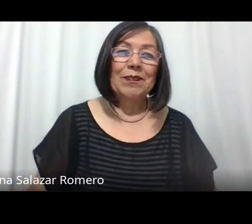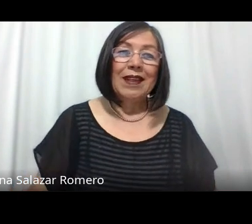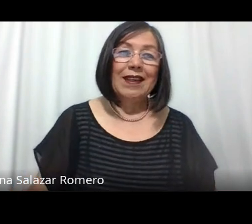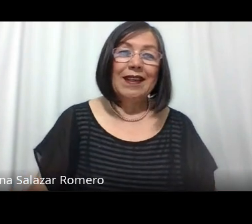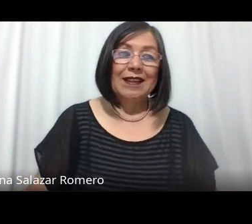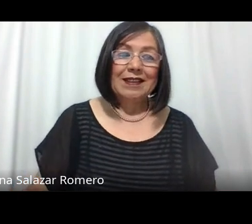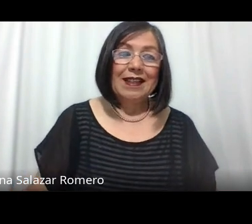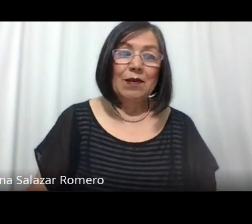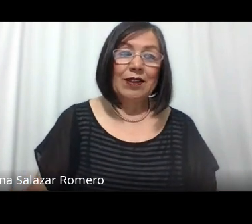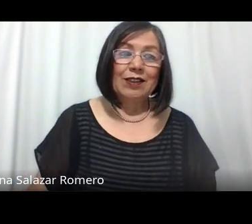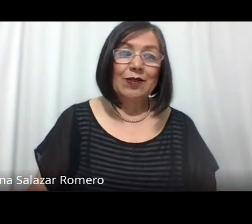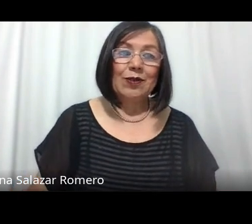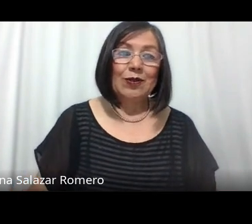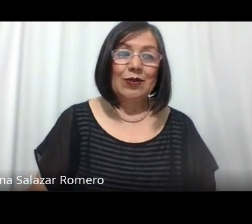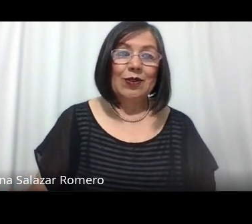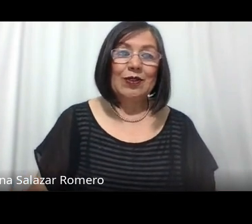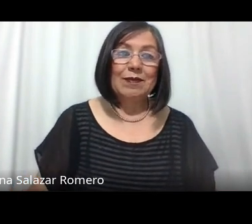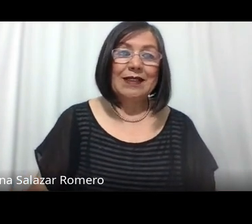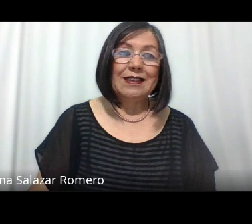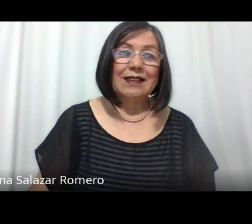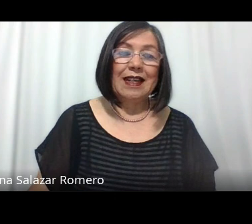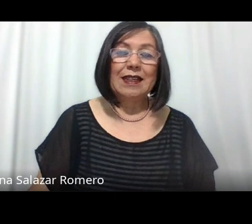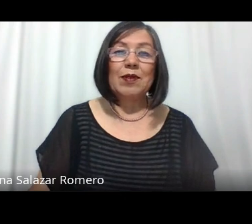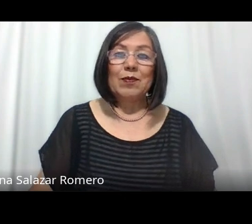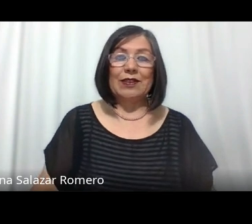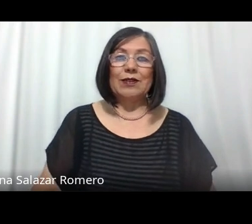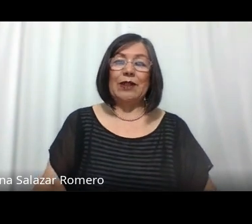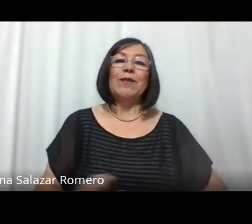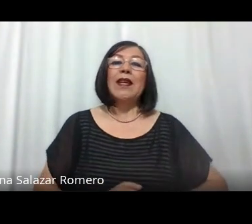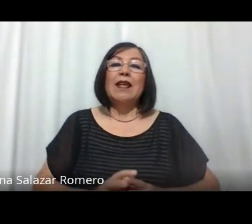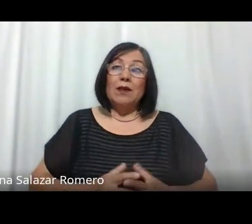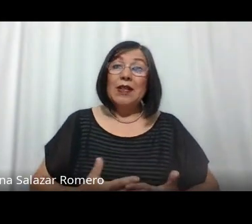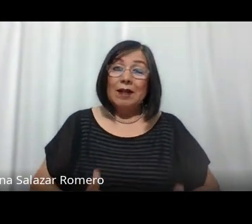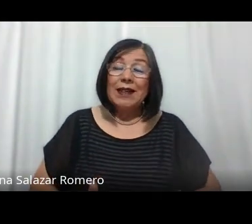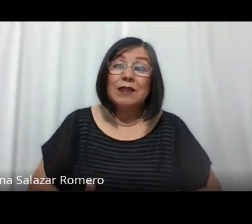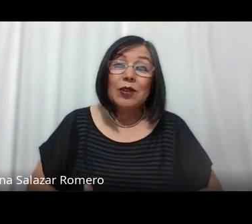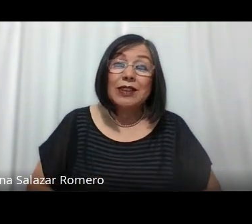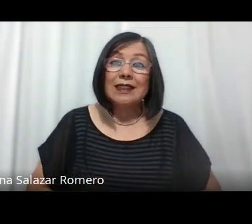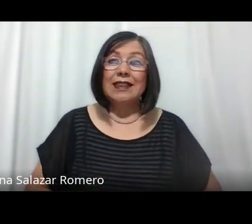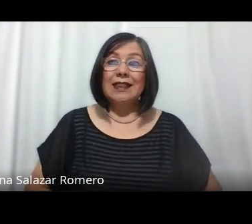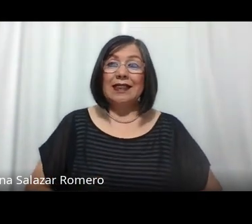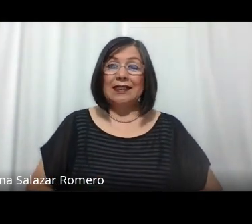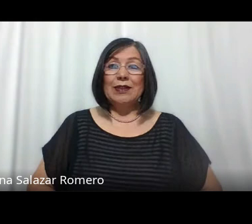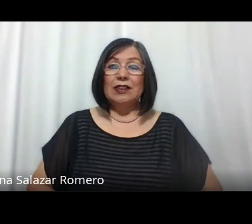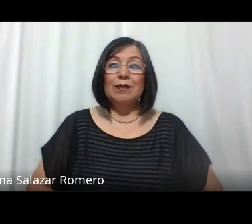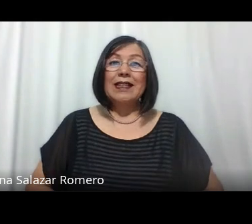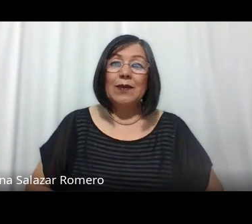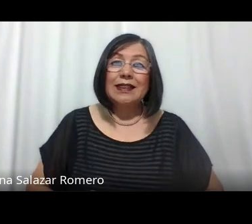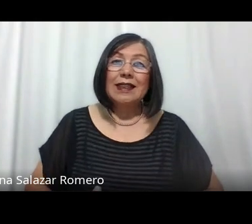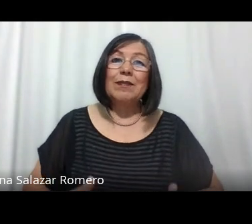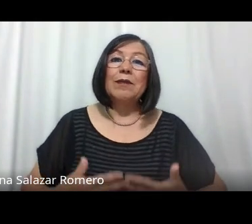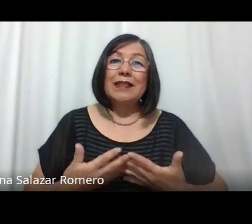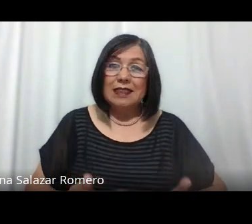para abordar todos los temas aquí propuestos. Bueno, una parte importante es que ustedes tomen